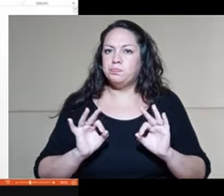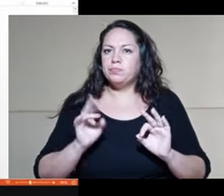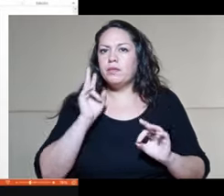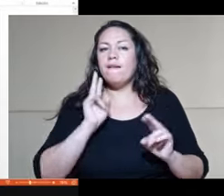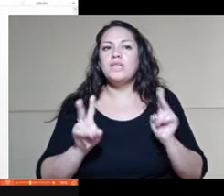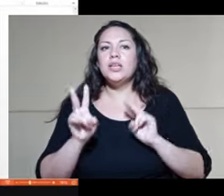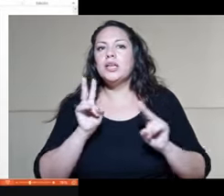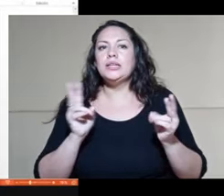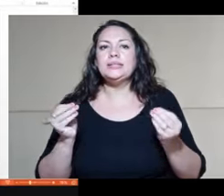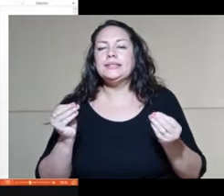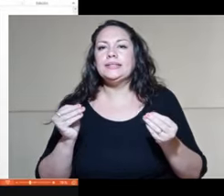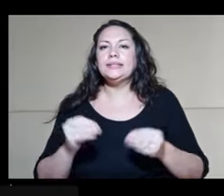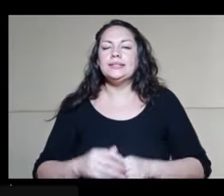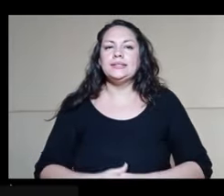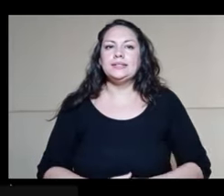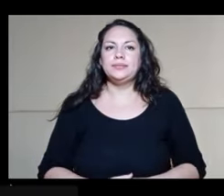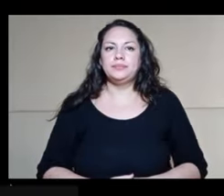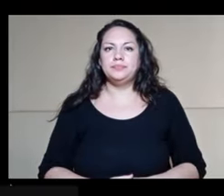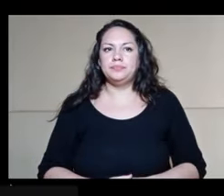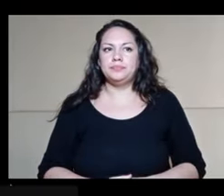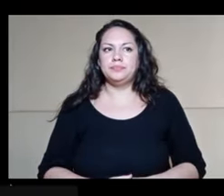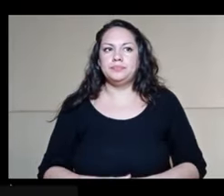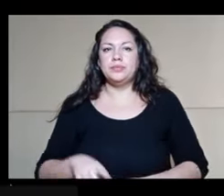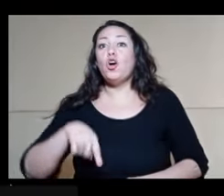Bien. A ver. Vamos acá.